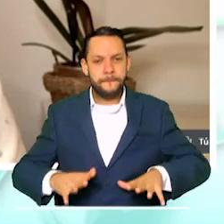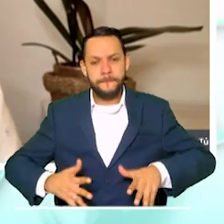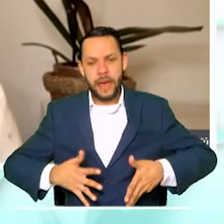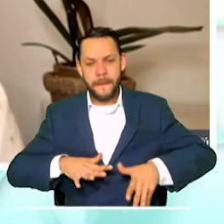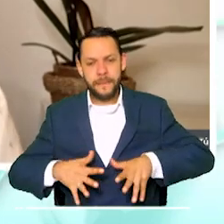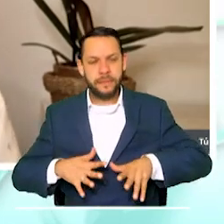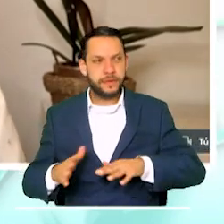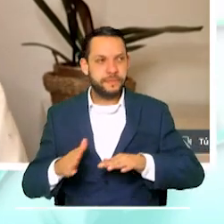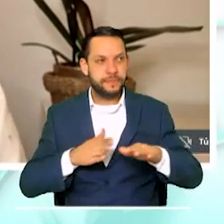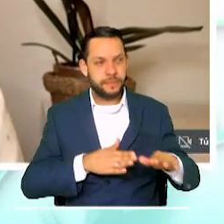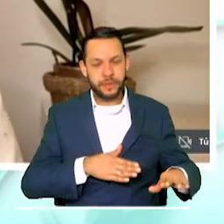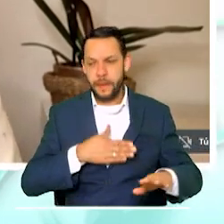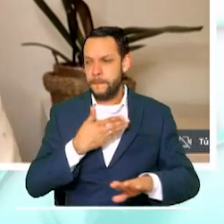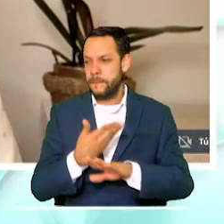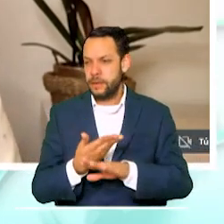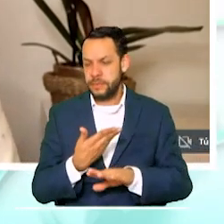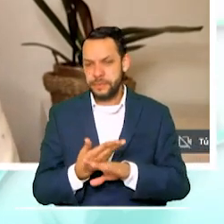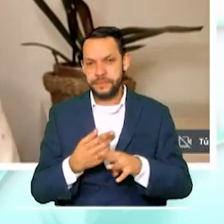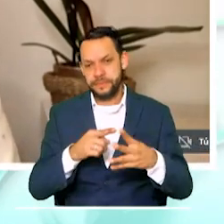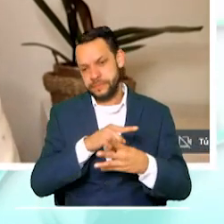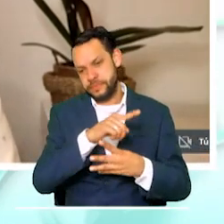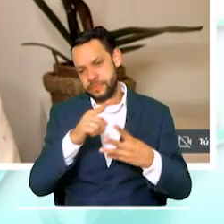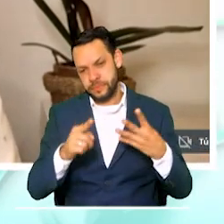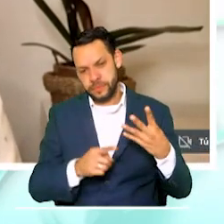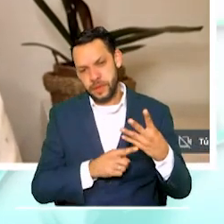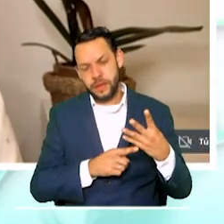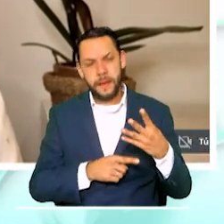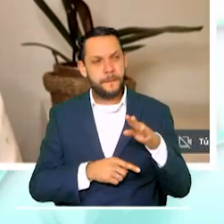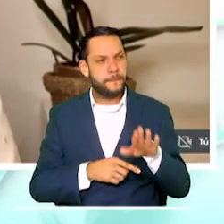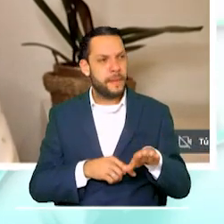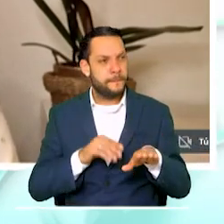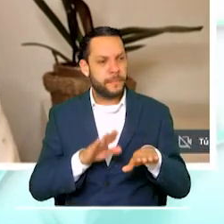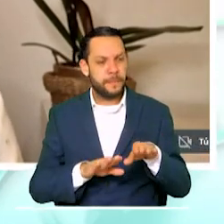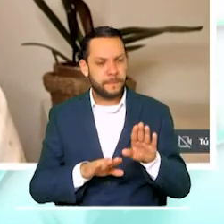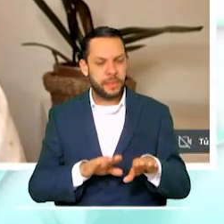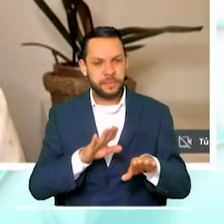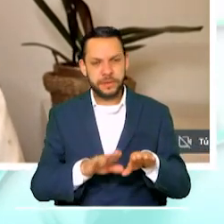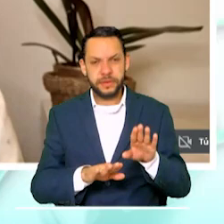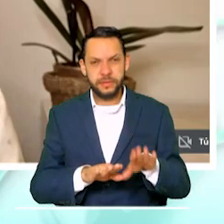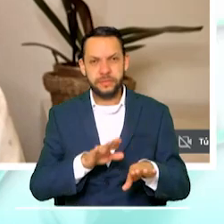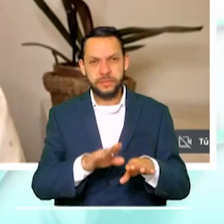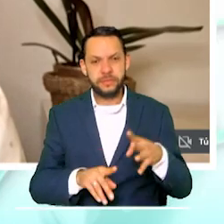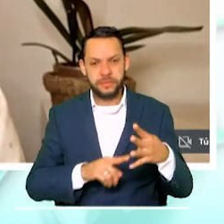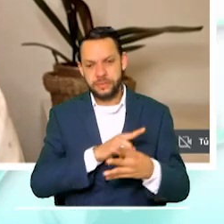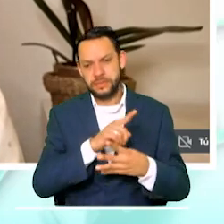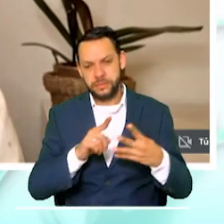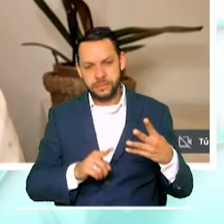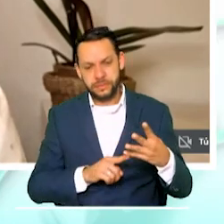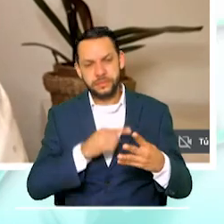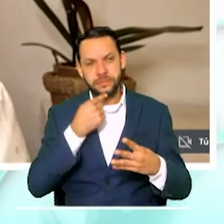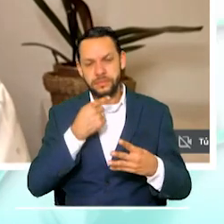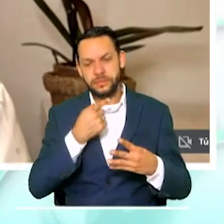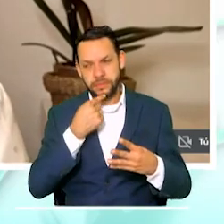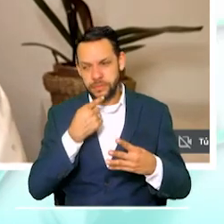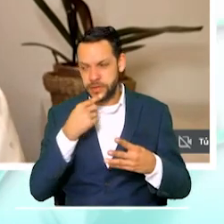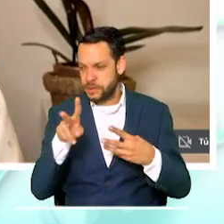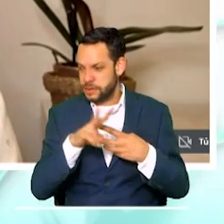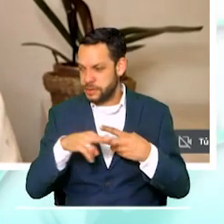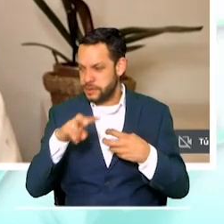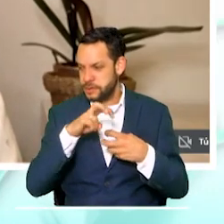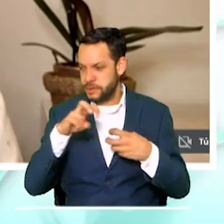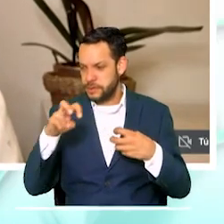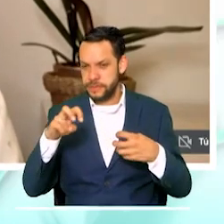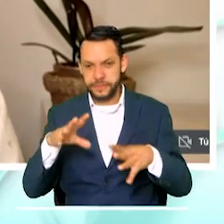Bueno, vamos a proponer cuatro pasos, cuatro tips muy concretos para poder llegar a ese nivel de la adaptación. Entonces,